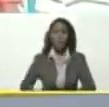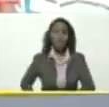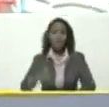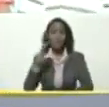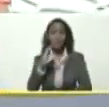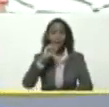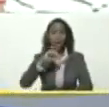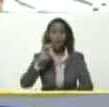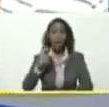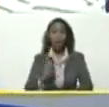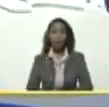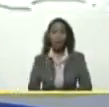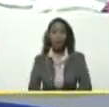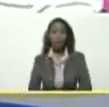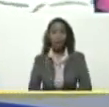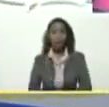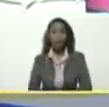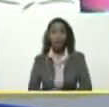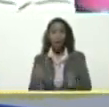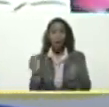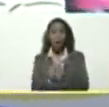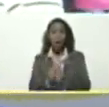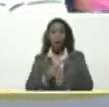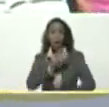Electoral con los rectores y la rectora